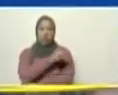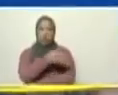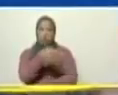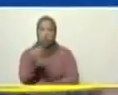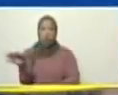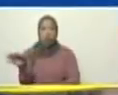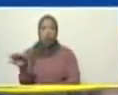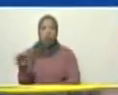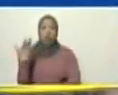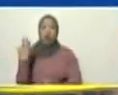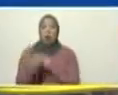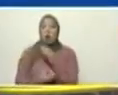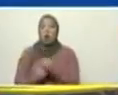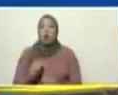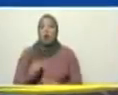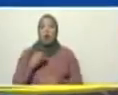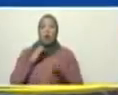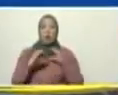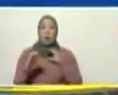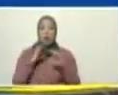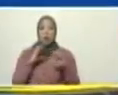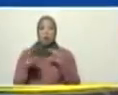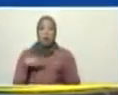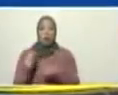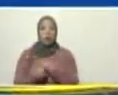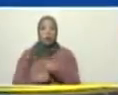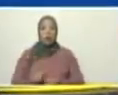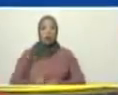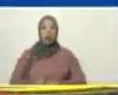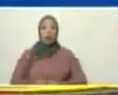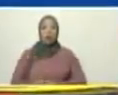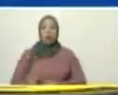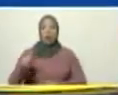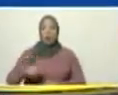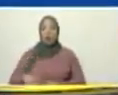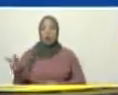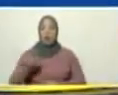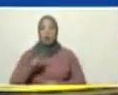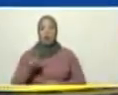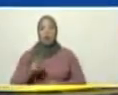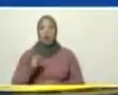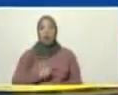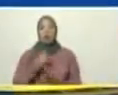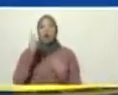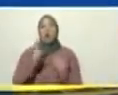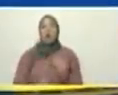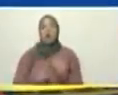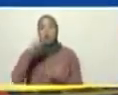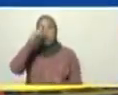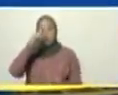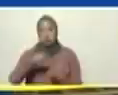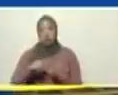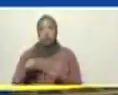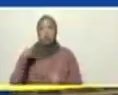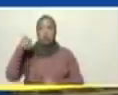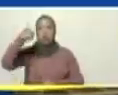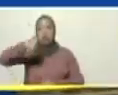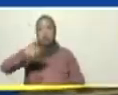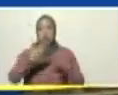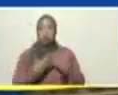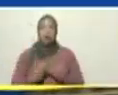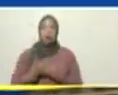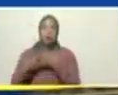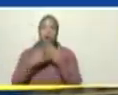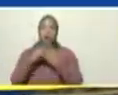¿qué tipo de comunicación hacemos? Y hablábamos del método venezolano como una propuesta de las muchas que vamos a estudiar a través